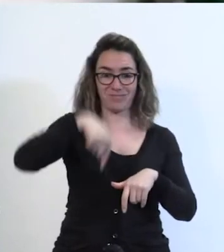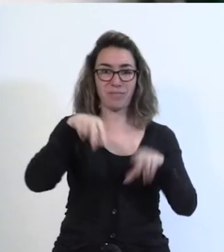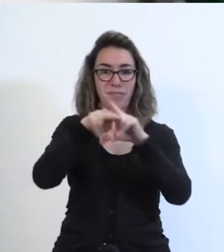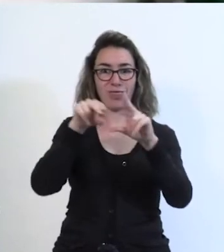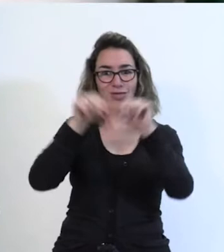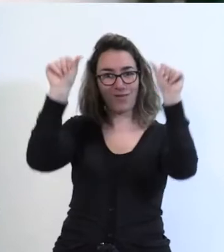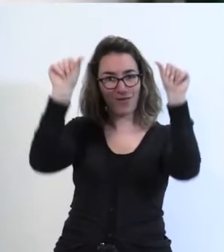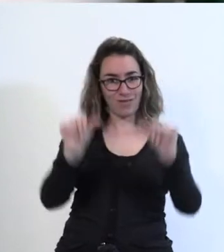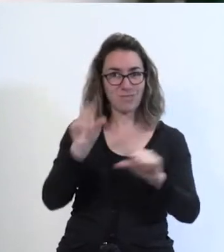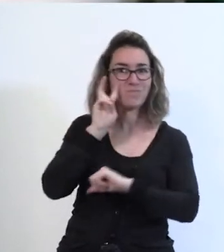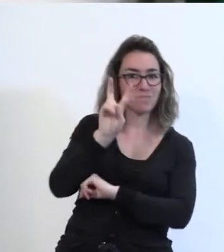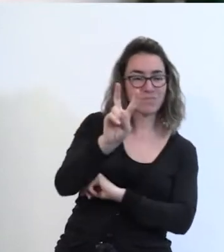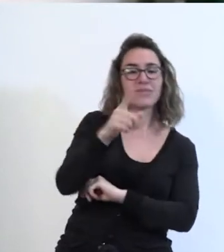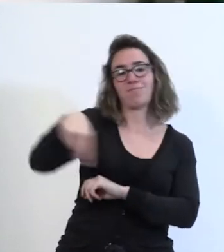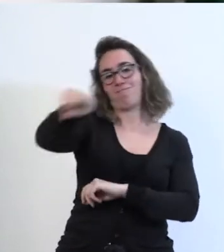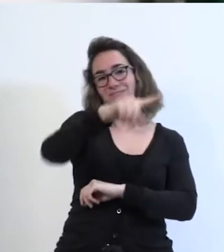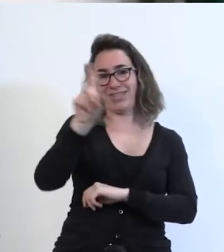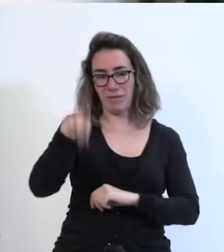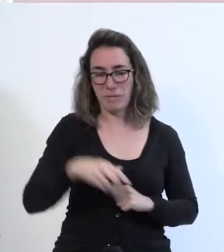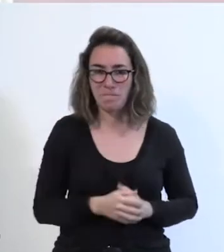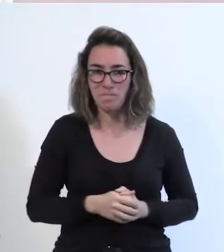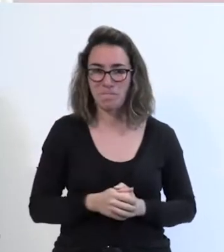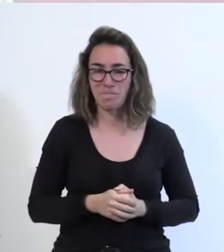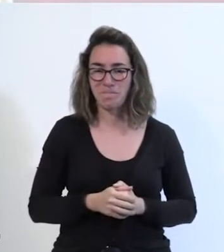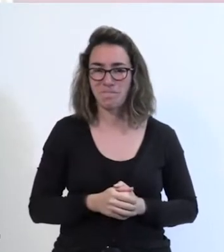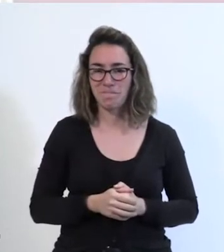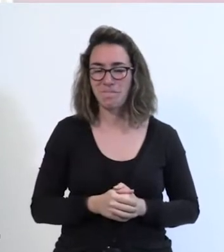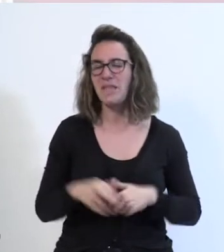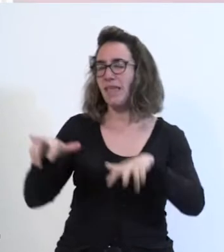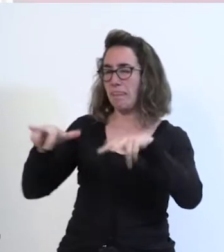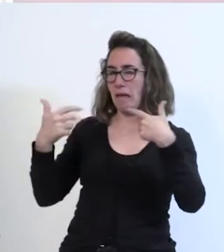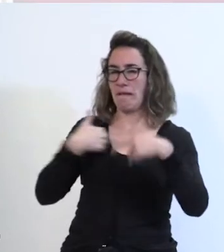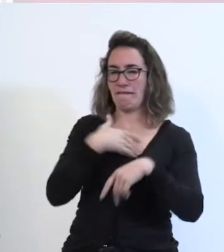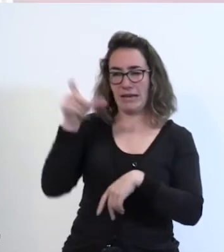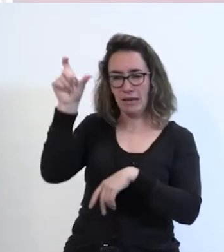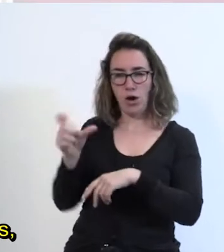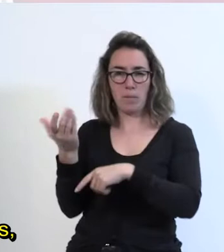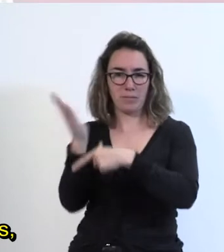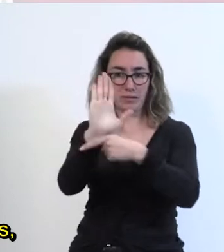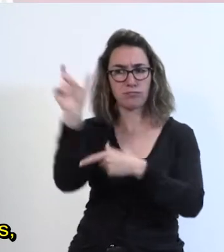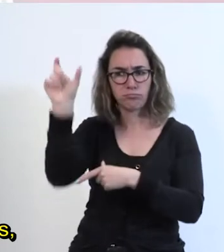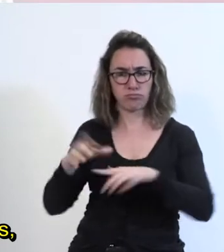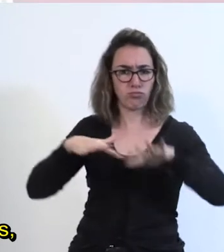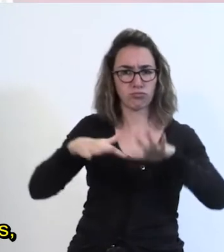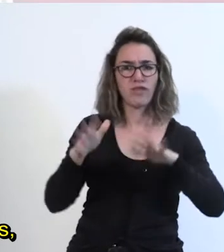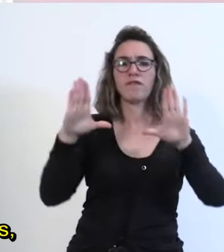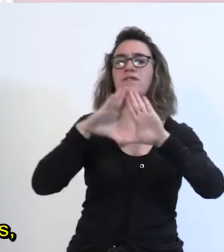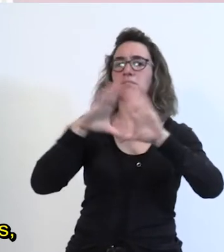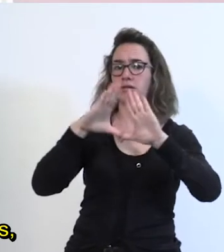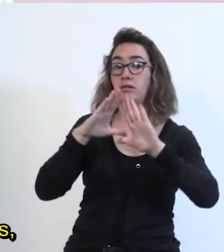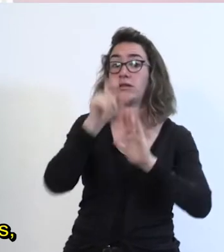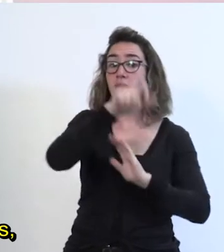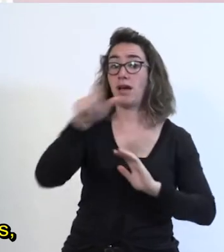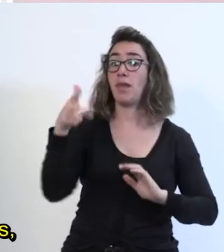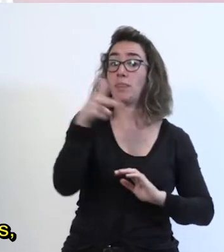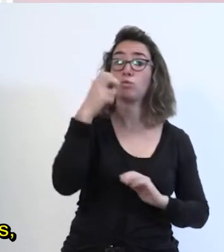comparten este video y a ustedes. Dejadme que os presente, antes de ya comenzar la charla, a Morena, activista feminista y defensora